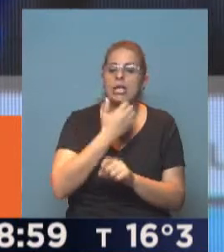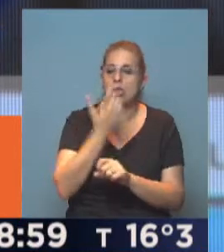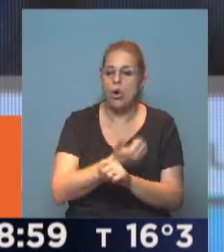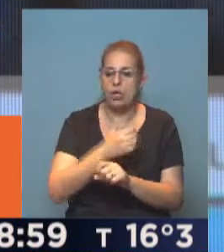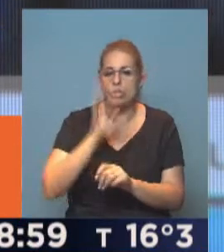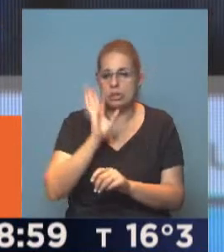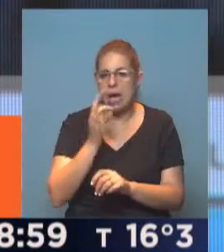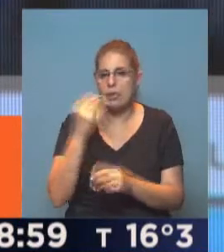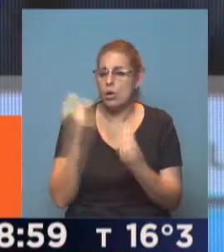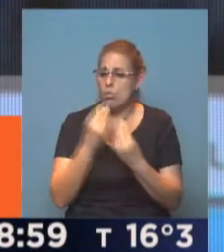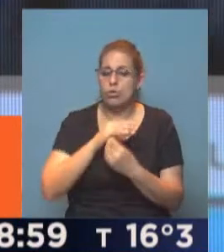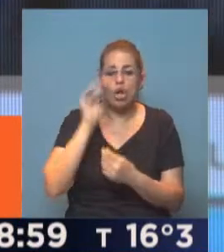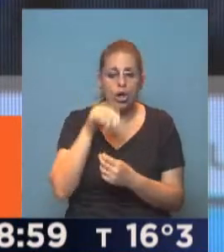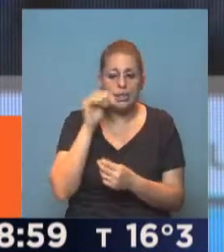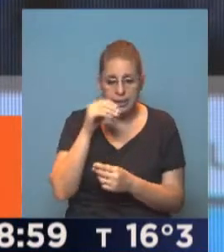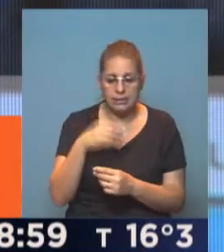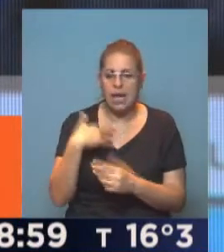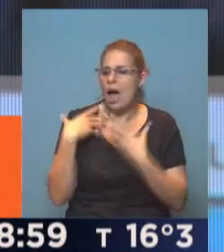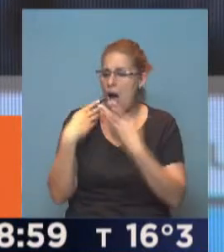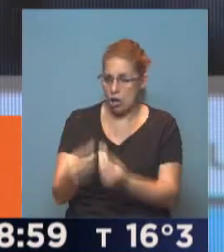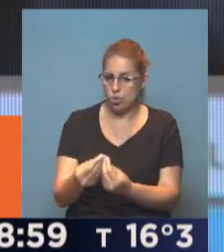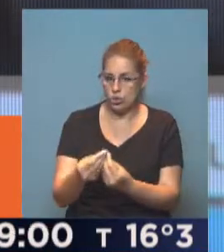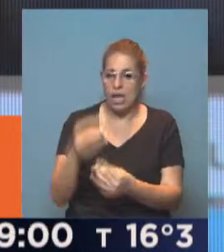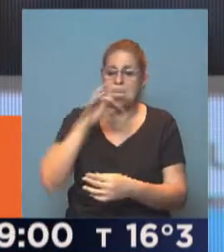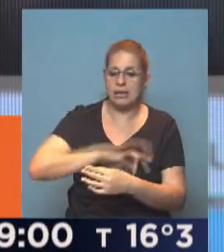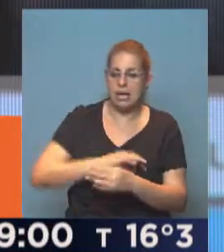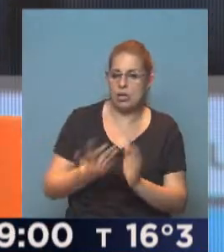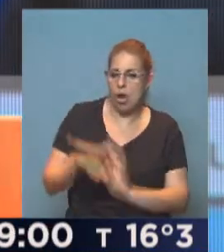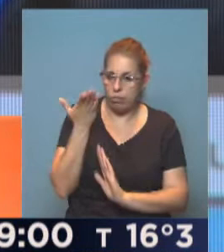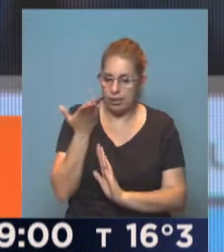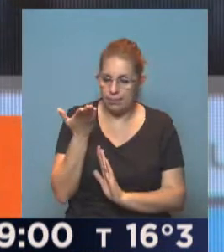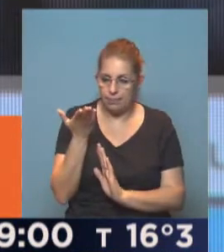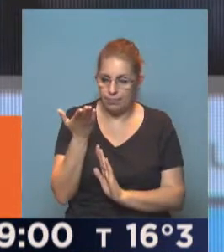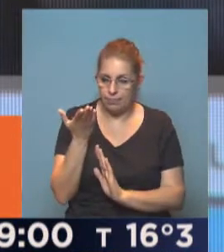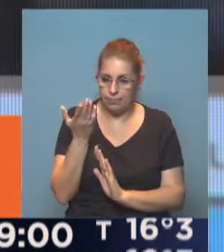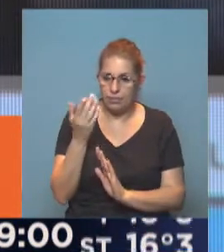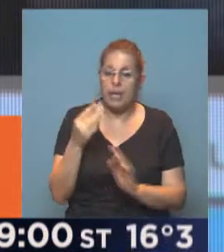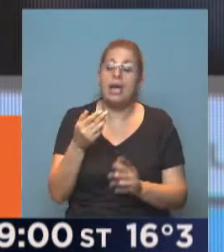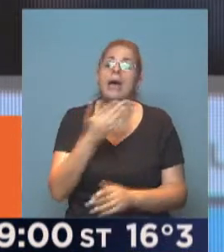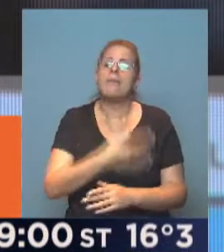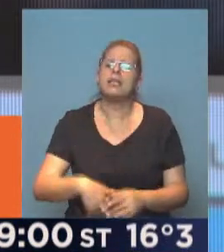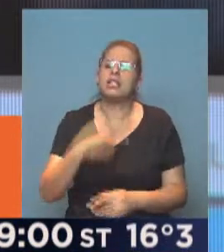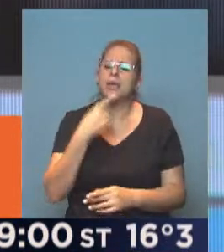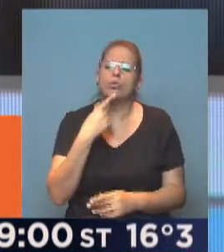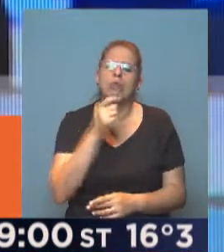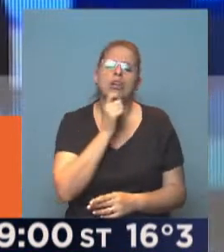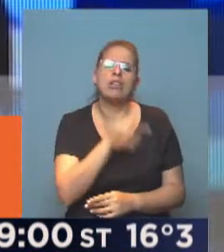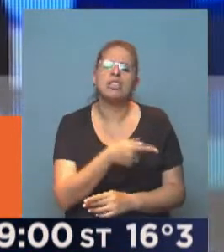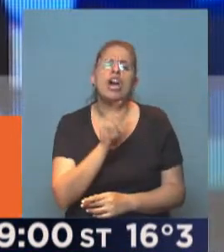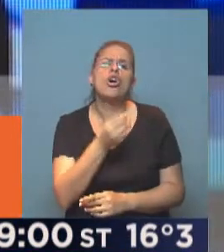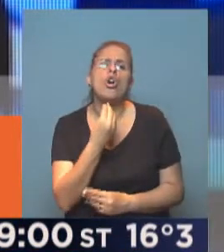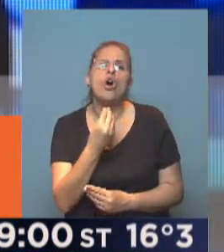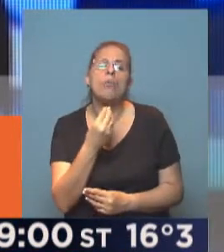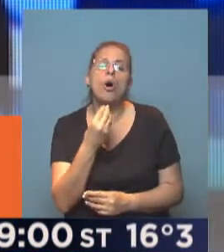horas extras. Esto va a ayudarlos a que realmente el salario de bolsillo aumente. El presidente le preguntaba a un periodista cómo hacer